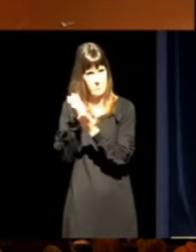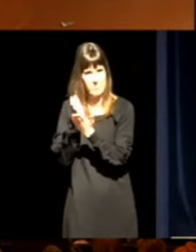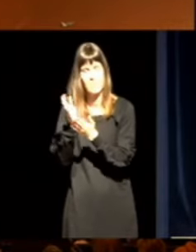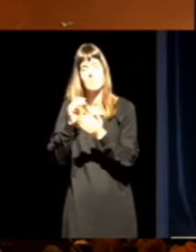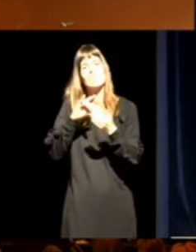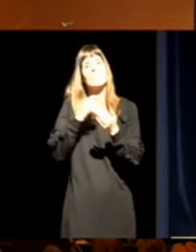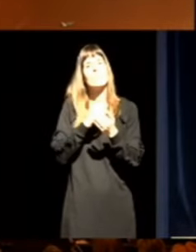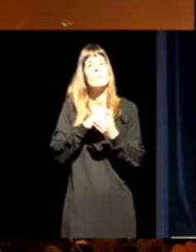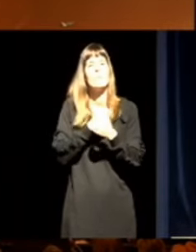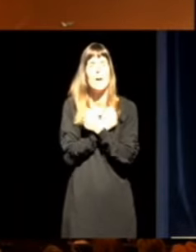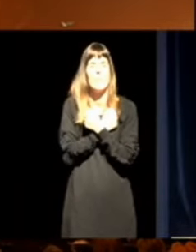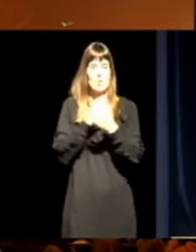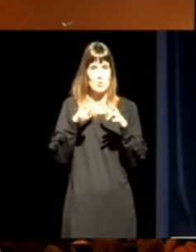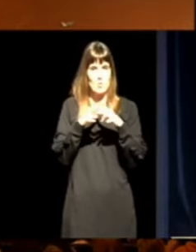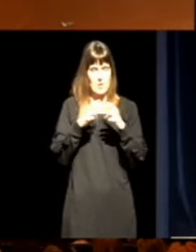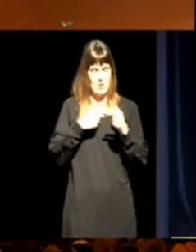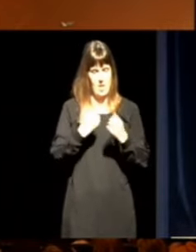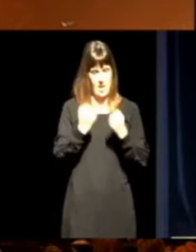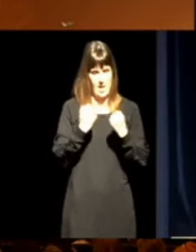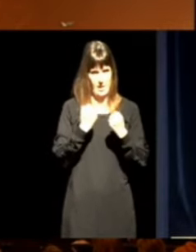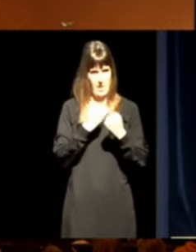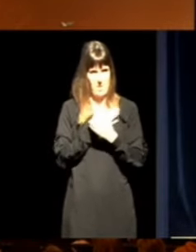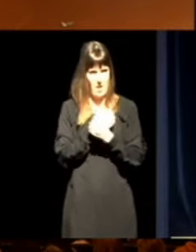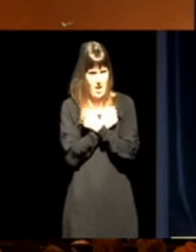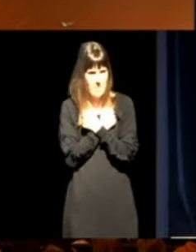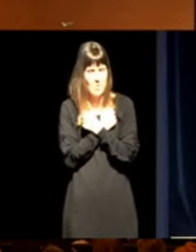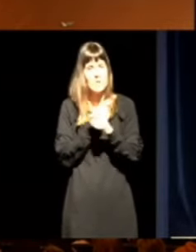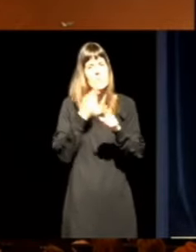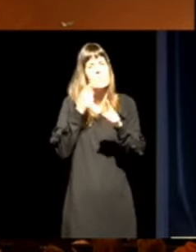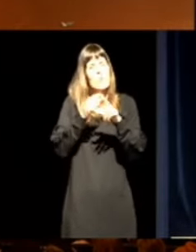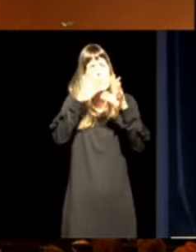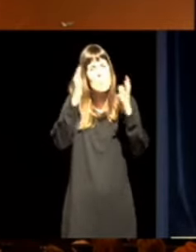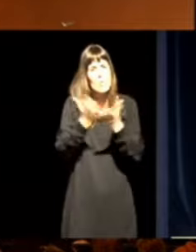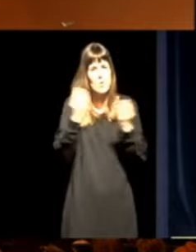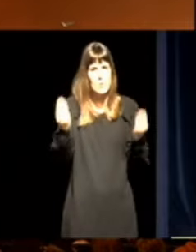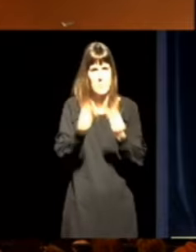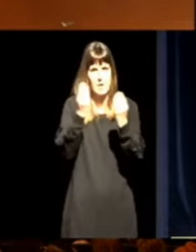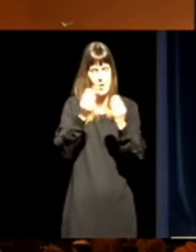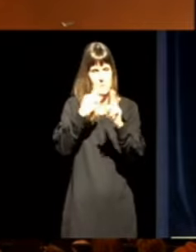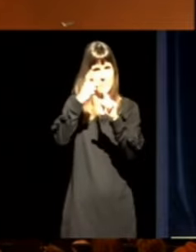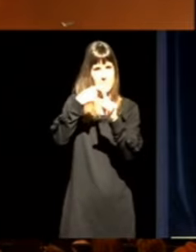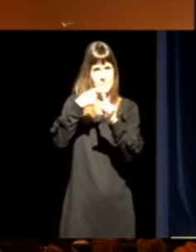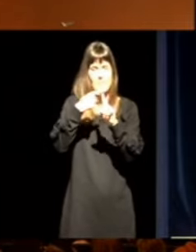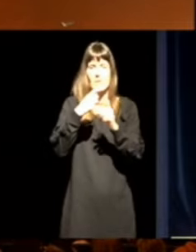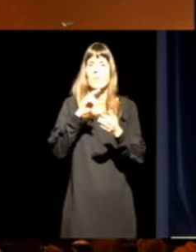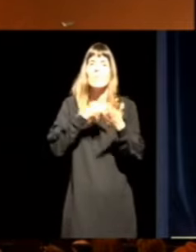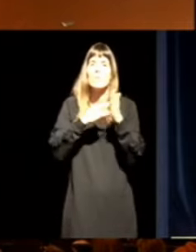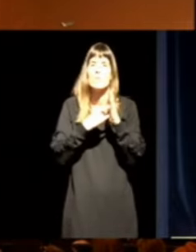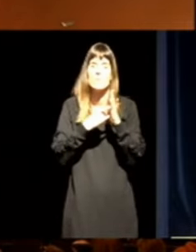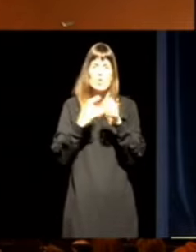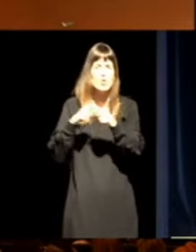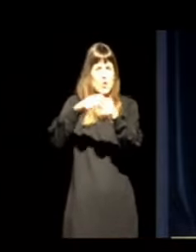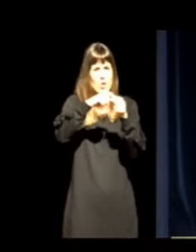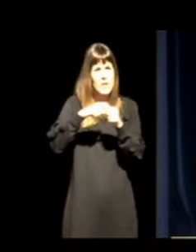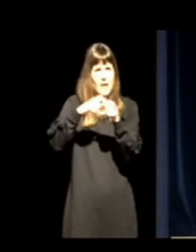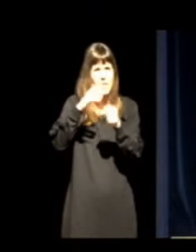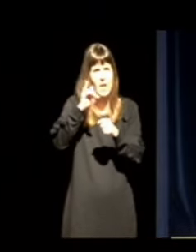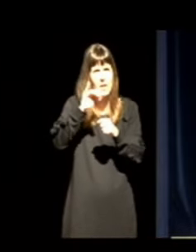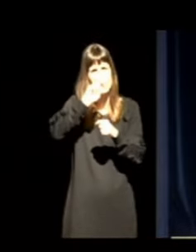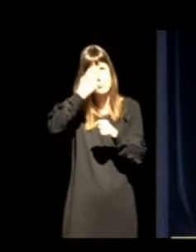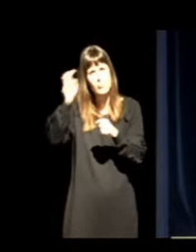es poner la energía amorosa en ayudar a un mundo mejor. Hay múltiples proyectos de solidaridad que a mí